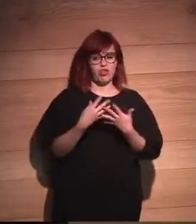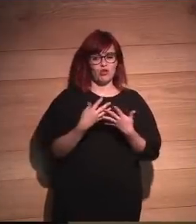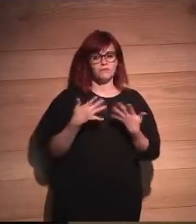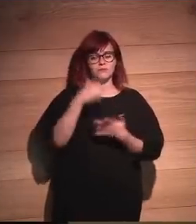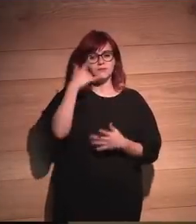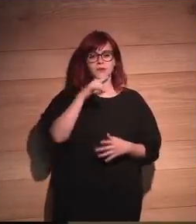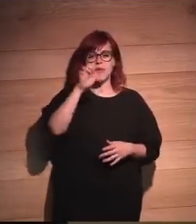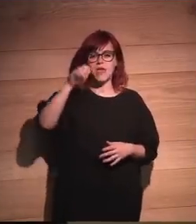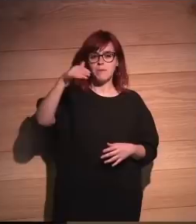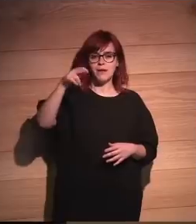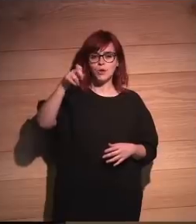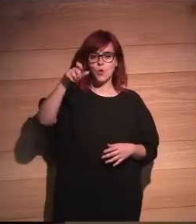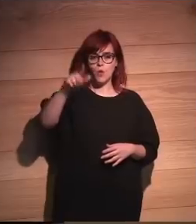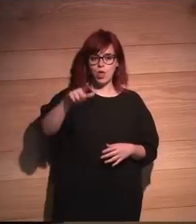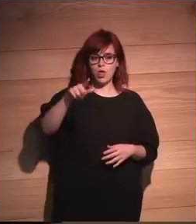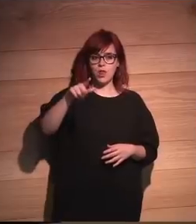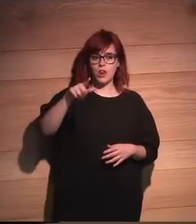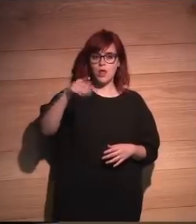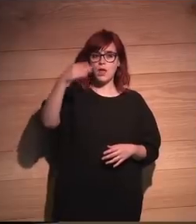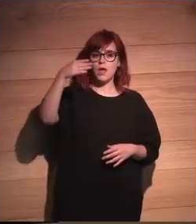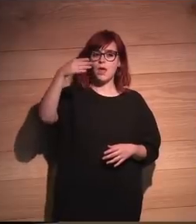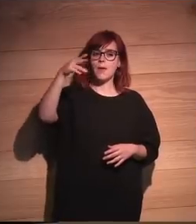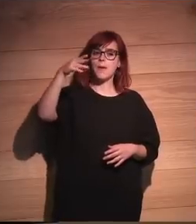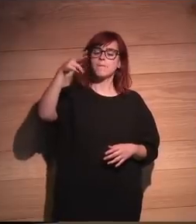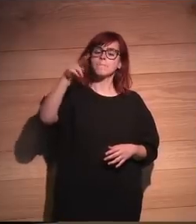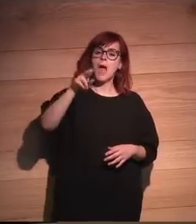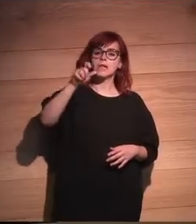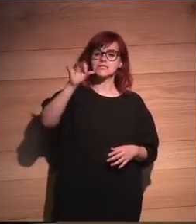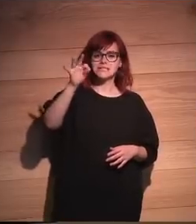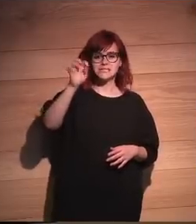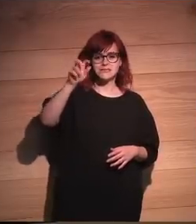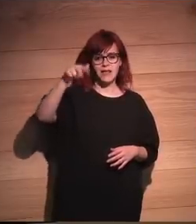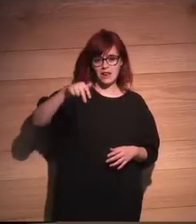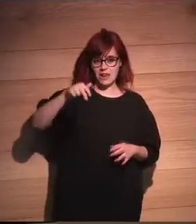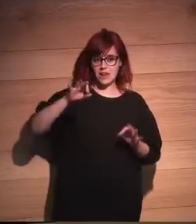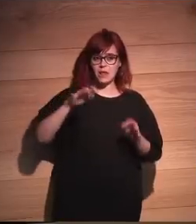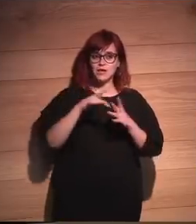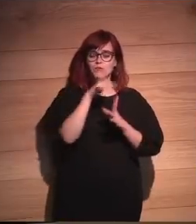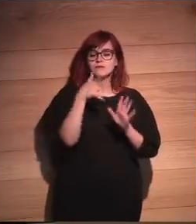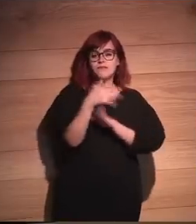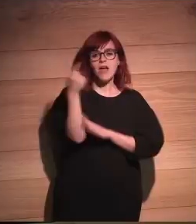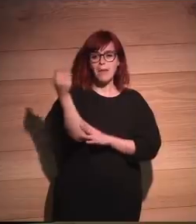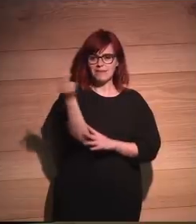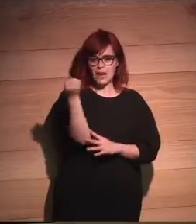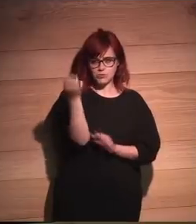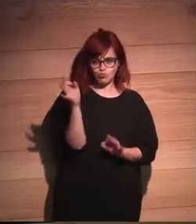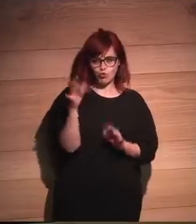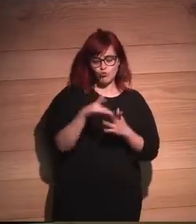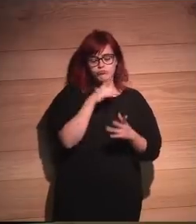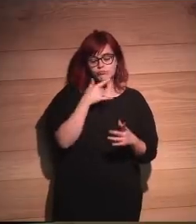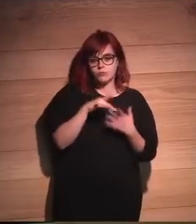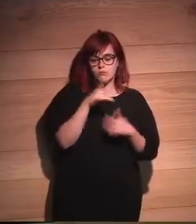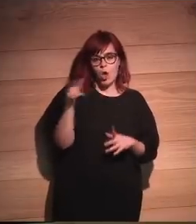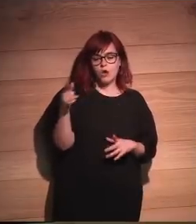según Immanuel Wallerstein, viene de la mano del capitalismo, vino de la mano